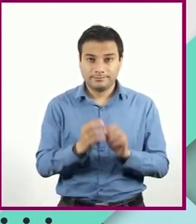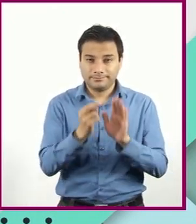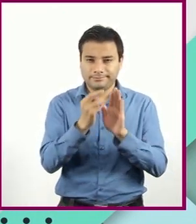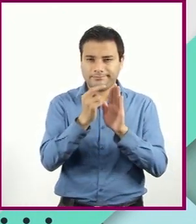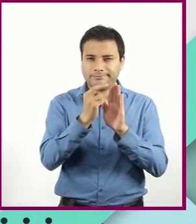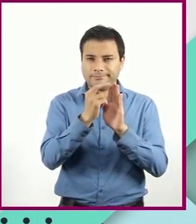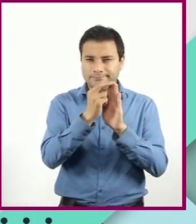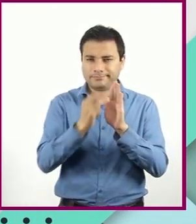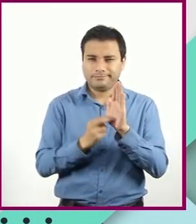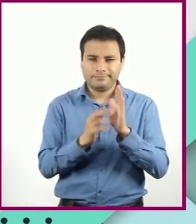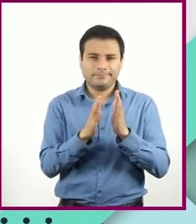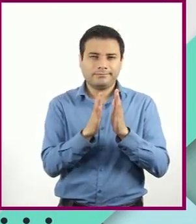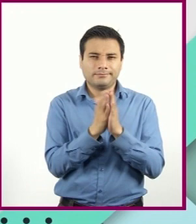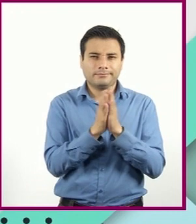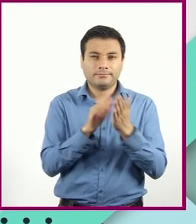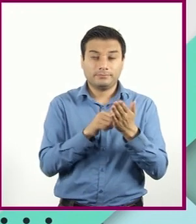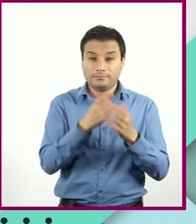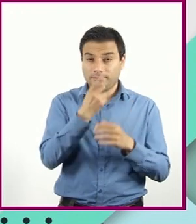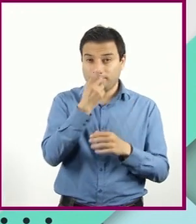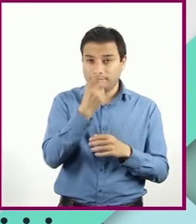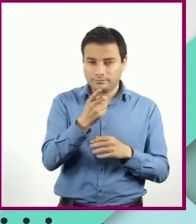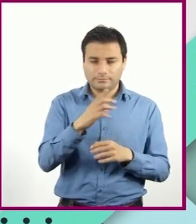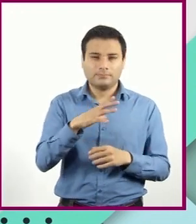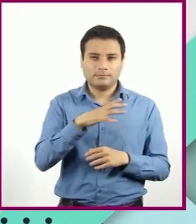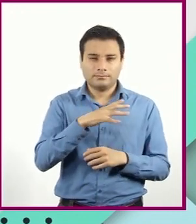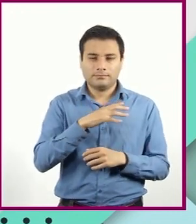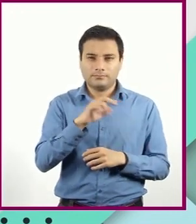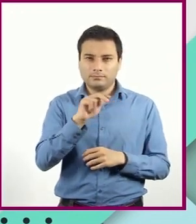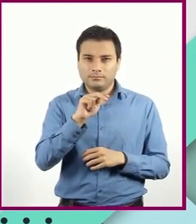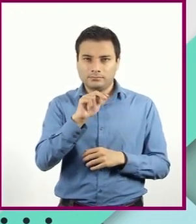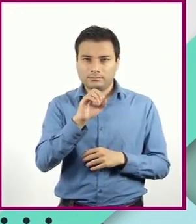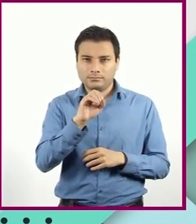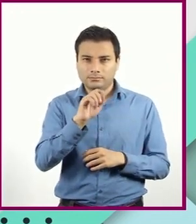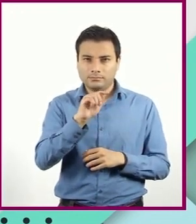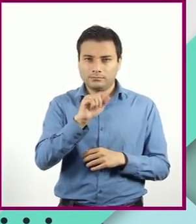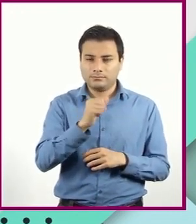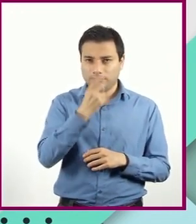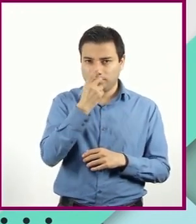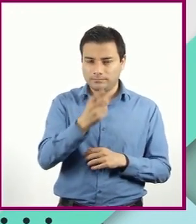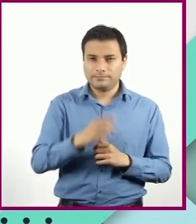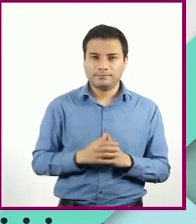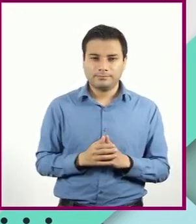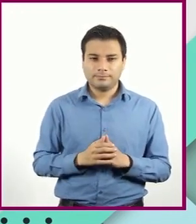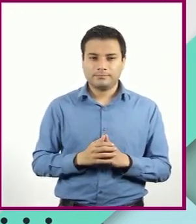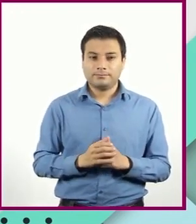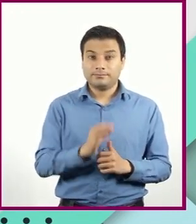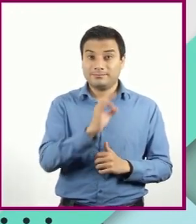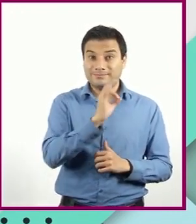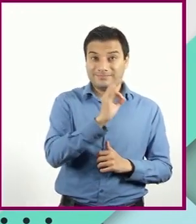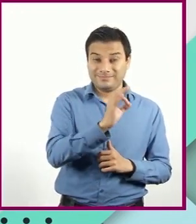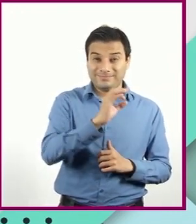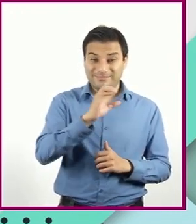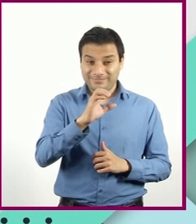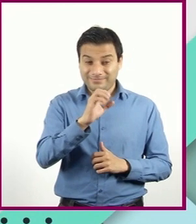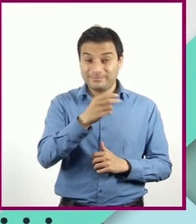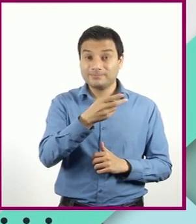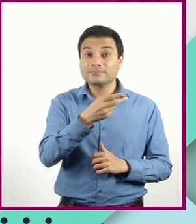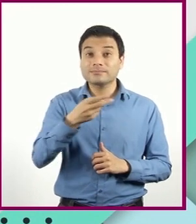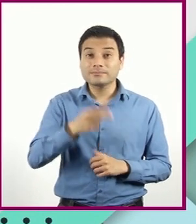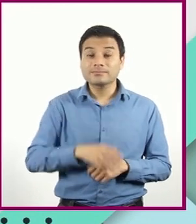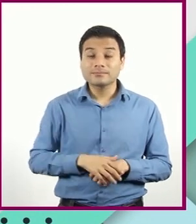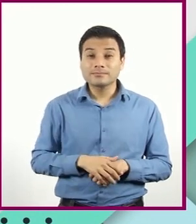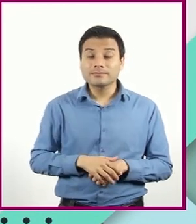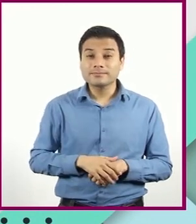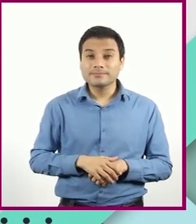cámara de refrigeración se encuentra una nota con la siguiente expresión. Grados centígrados es igual a la diferencia de